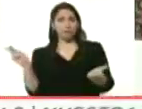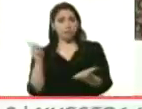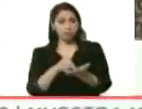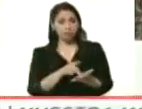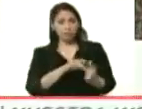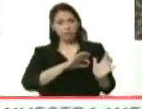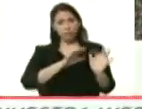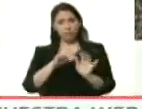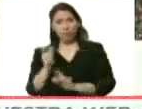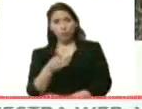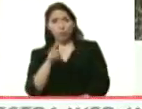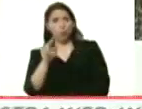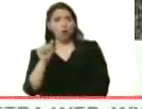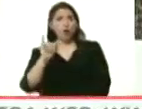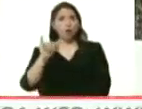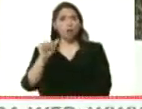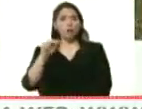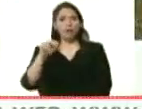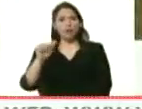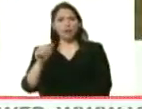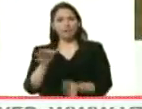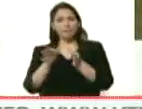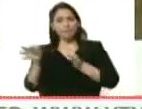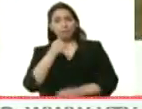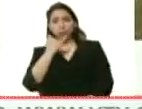Guayana. A metros